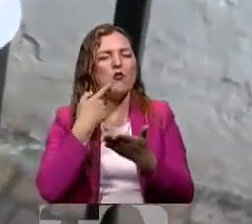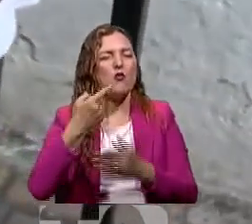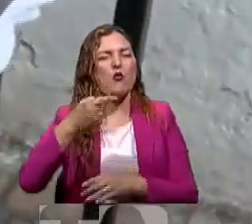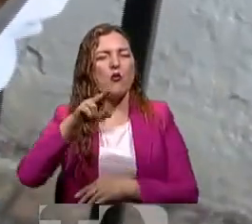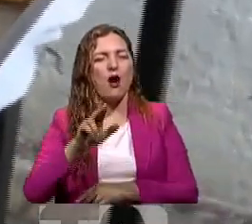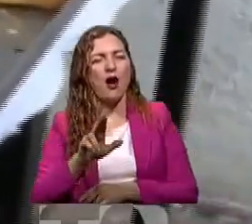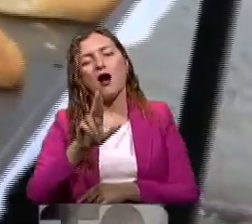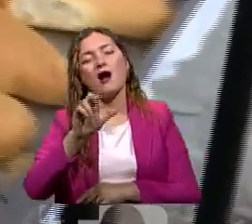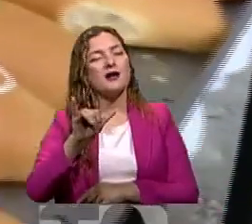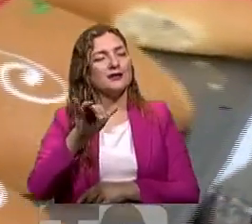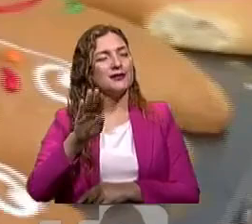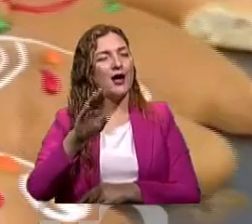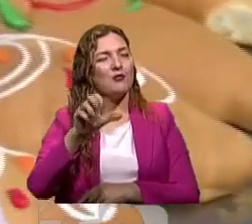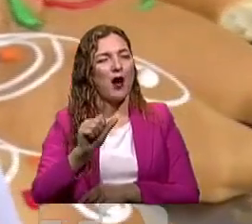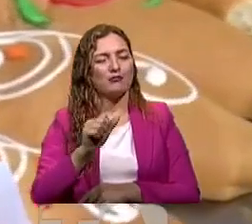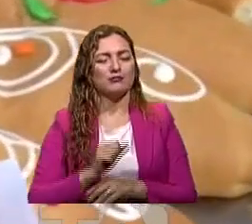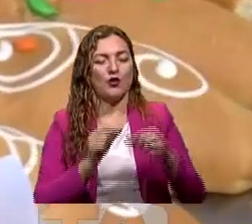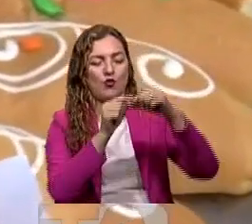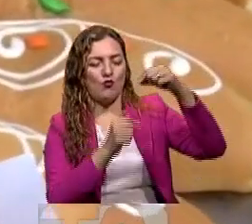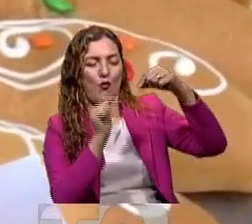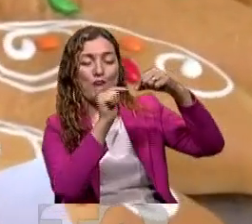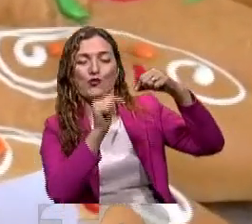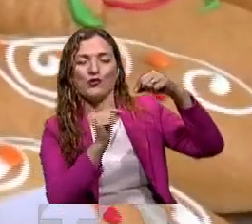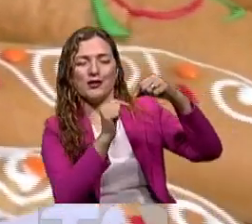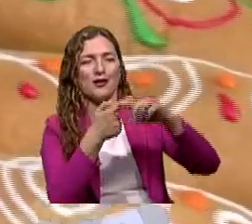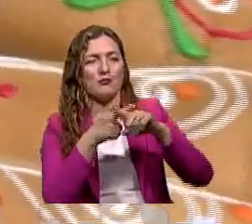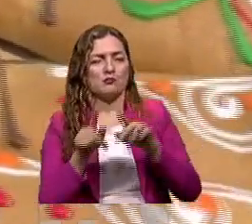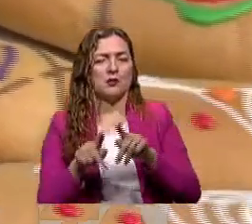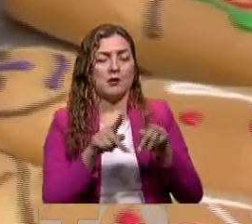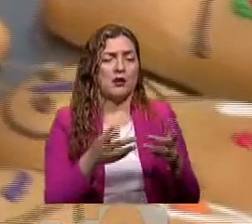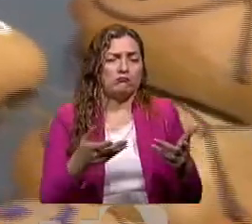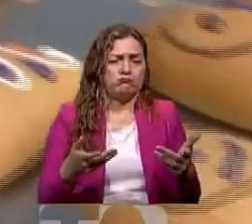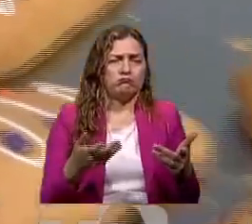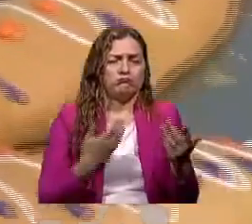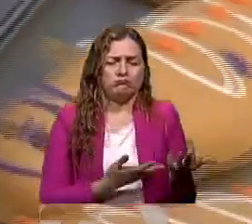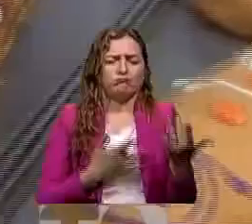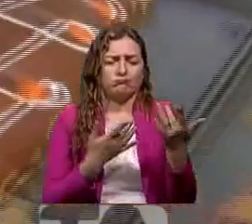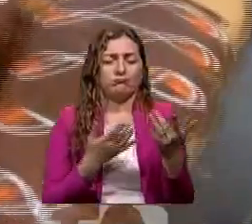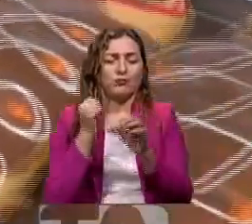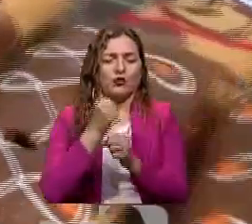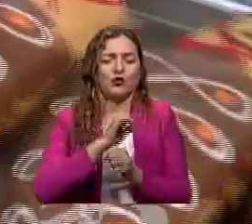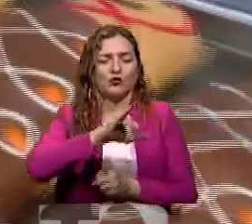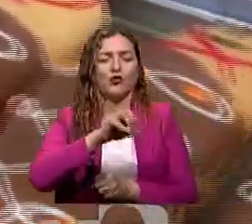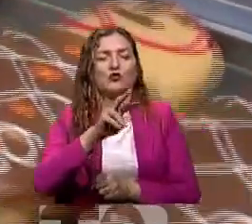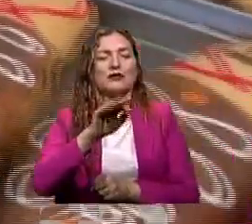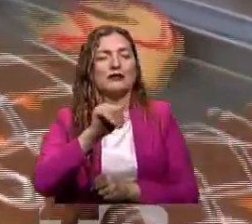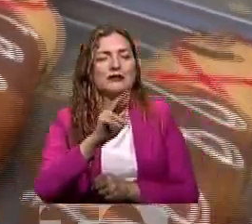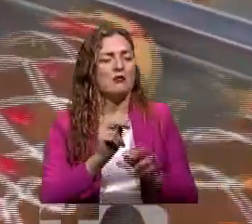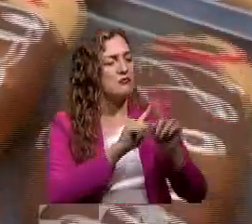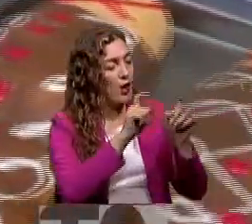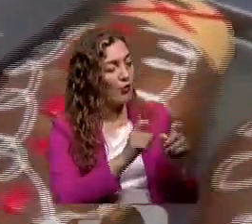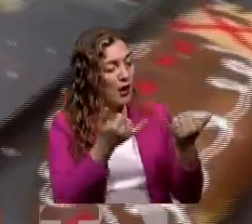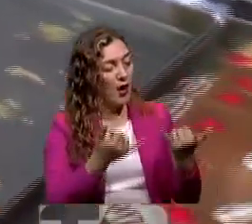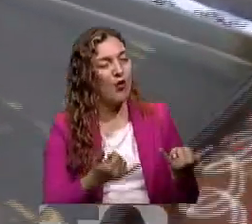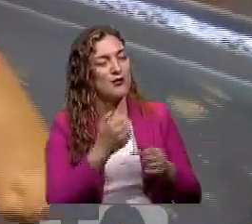los ingredientes de la colada morada y estamos todos ya preparados, junto también con la Fundación Jonathan. Cuéntenos, el día de hoy están en